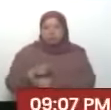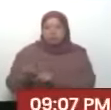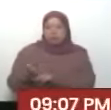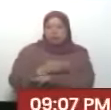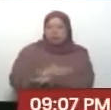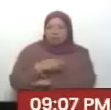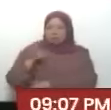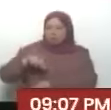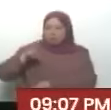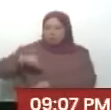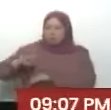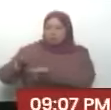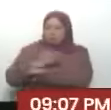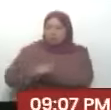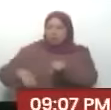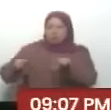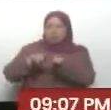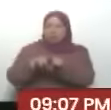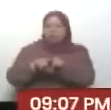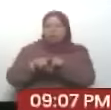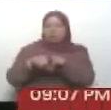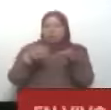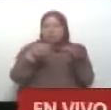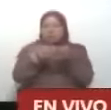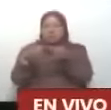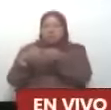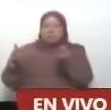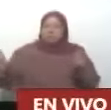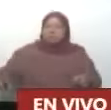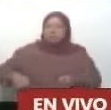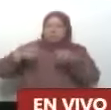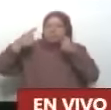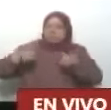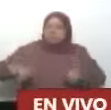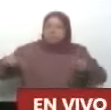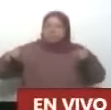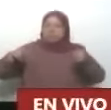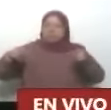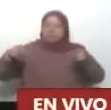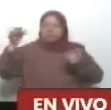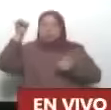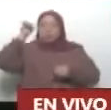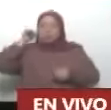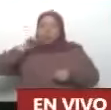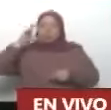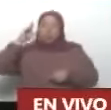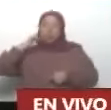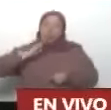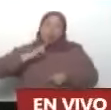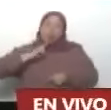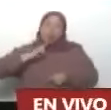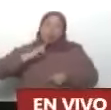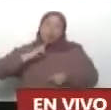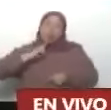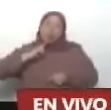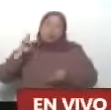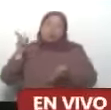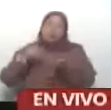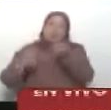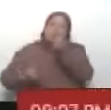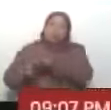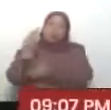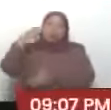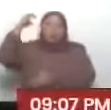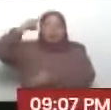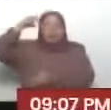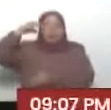vida. Todos los núcleos de la orquesta sinfónica, del sistema de orquesta Simón Bolívar, fundado por el